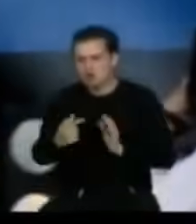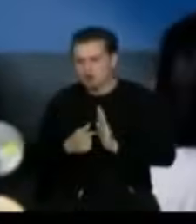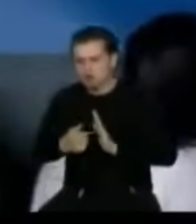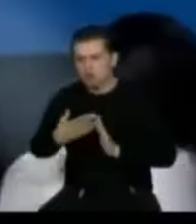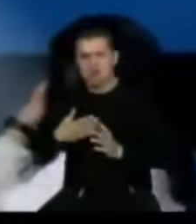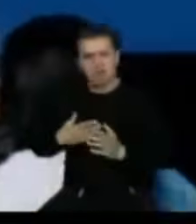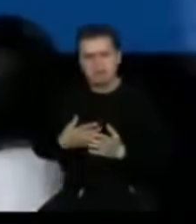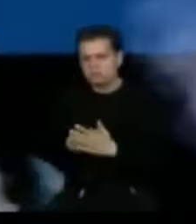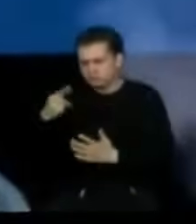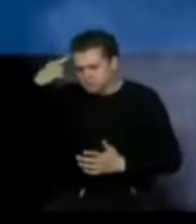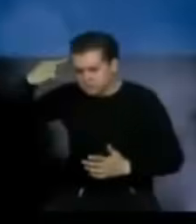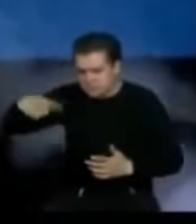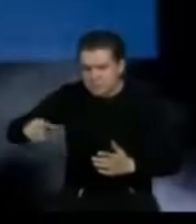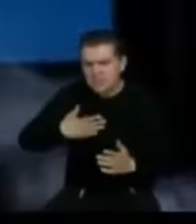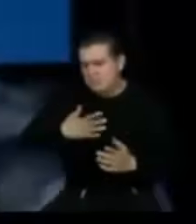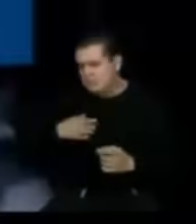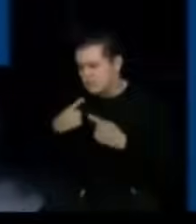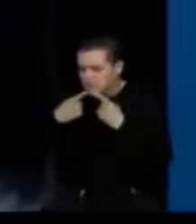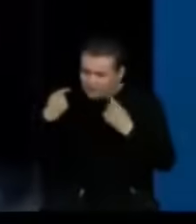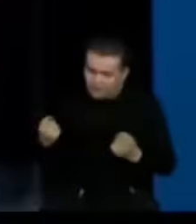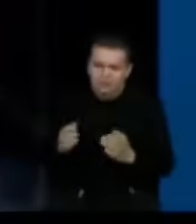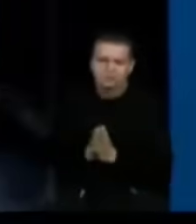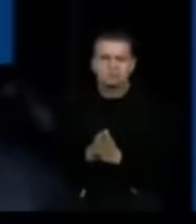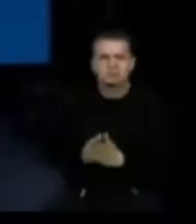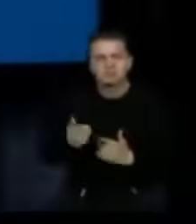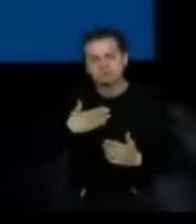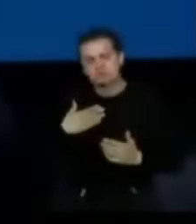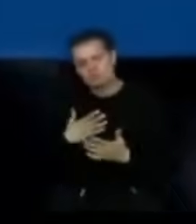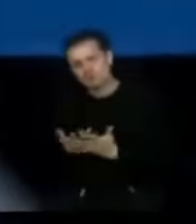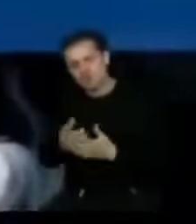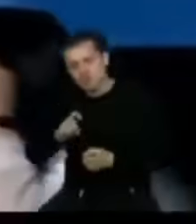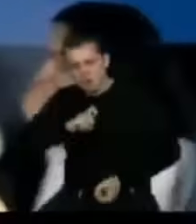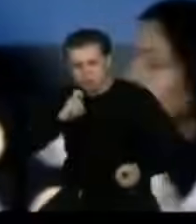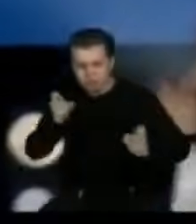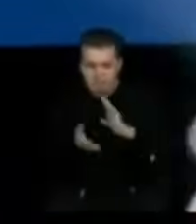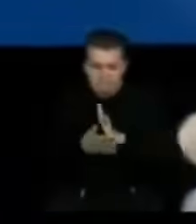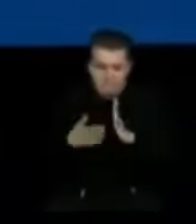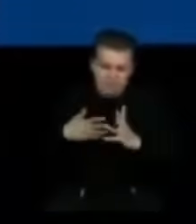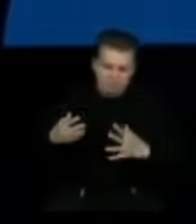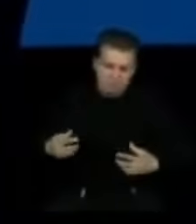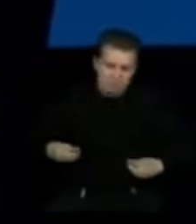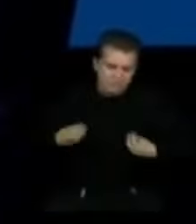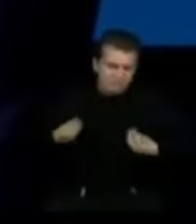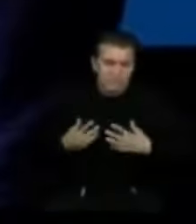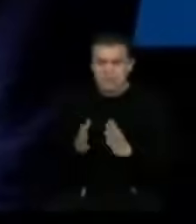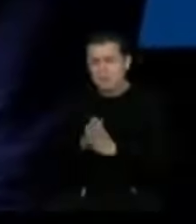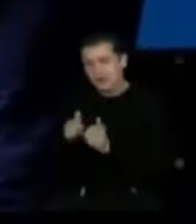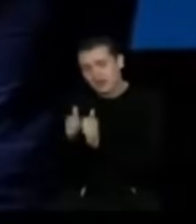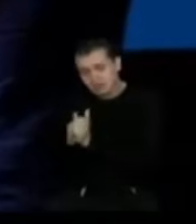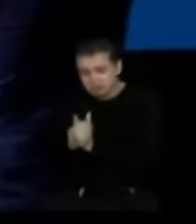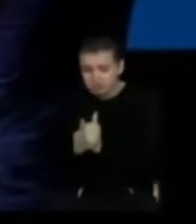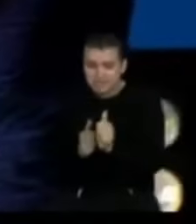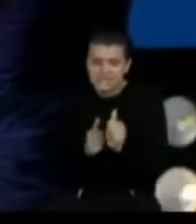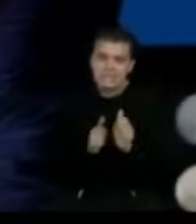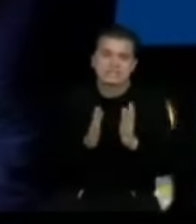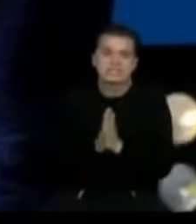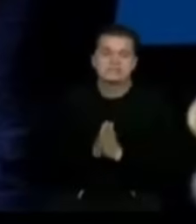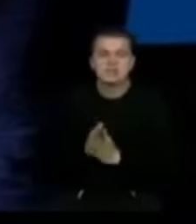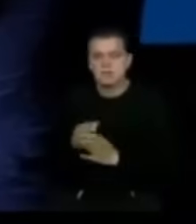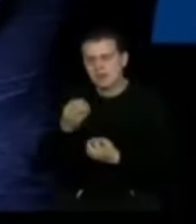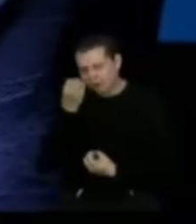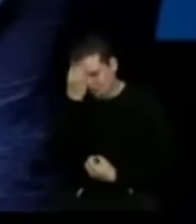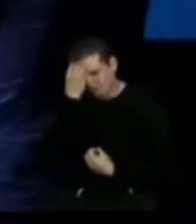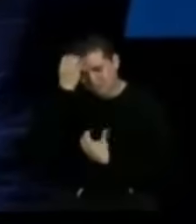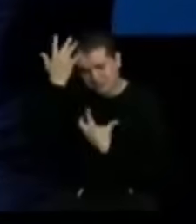dispuesto a arrepentirme de mi pecado, estoy dispuesto a cambiar mi manera de vivir para seguirle a Él, para